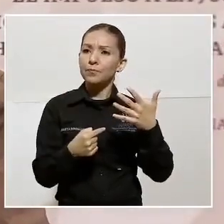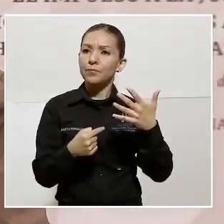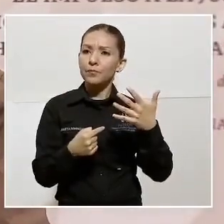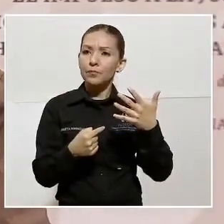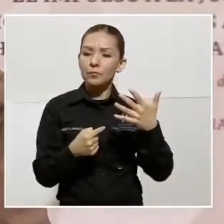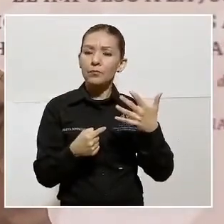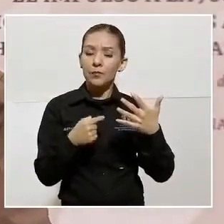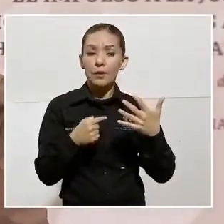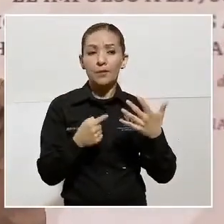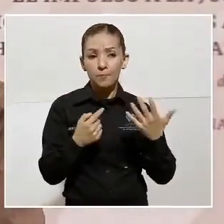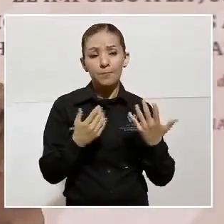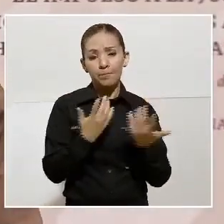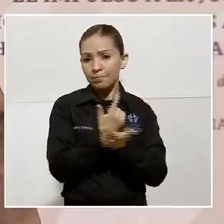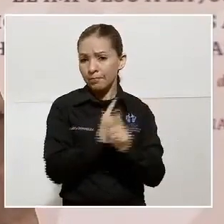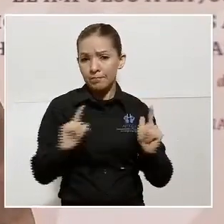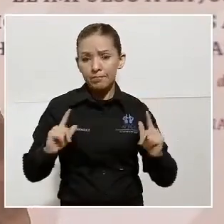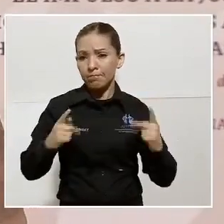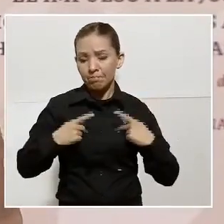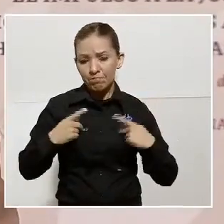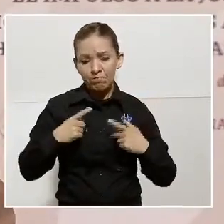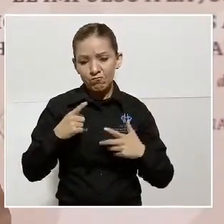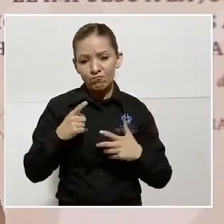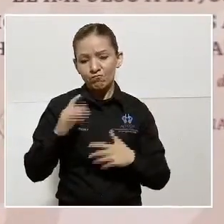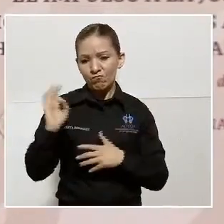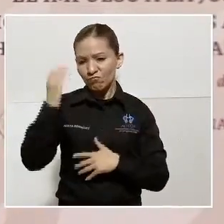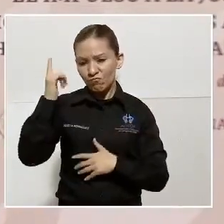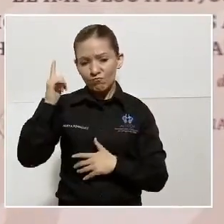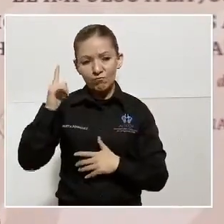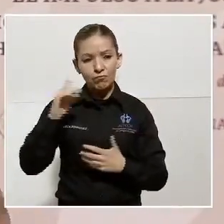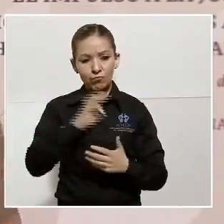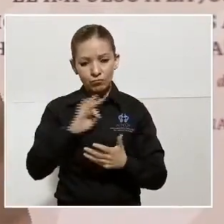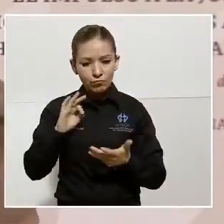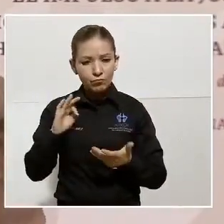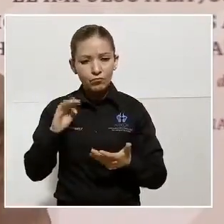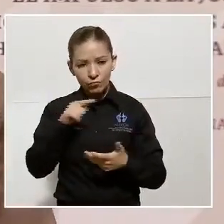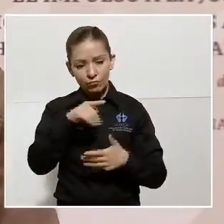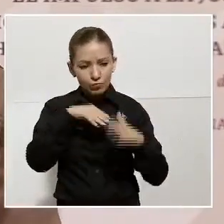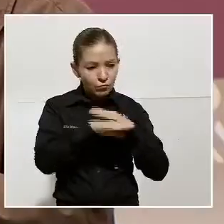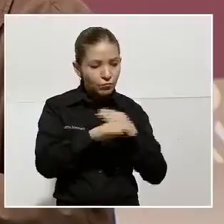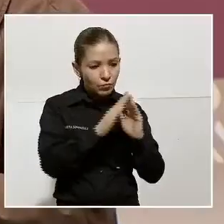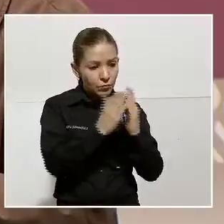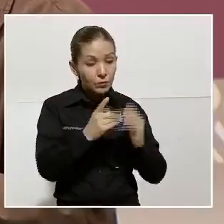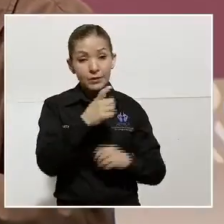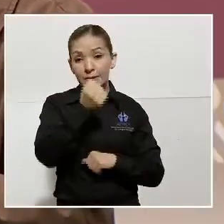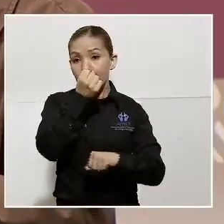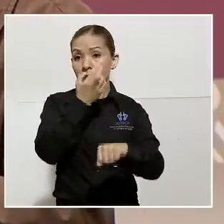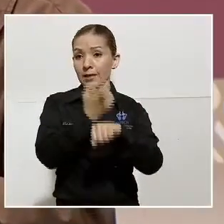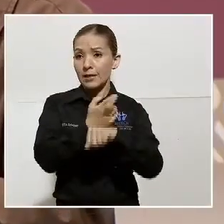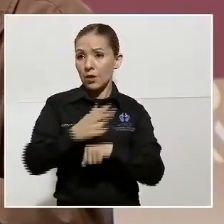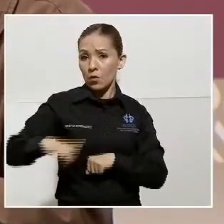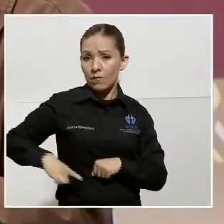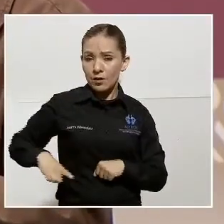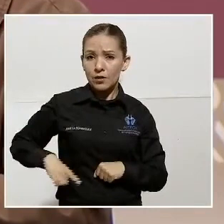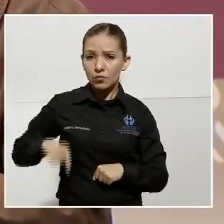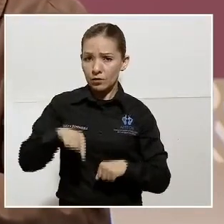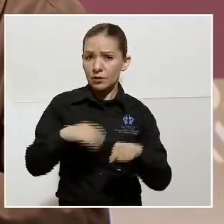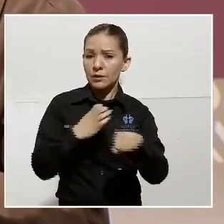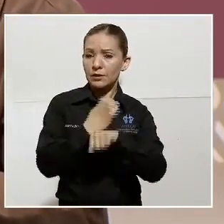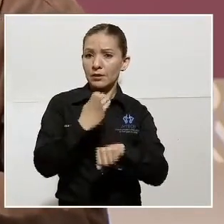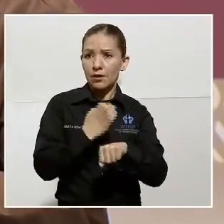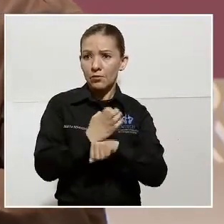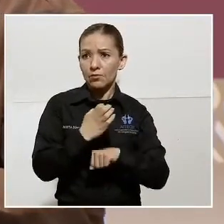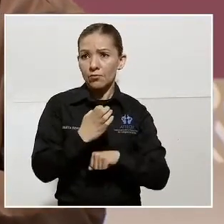todos los archivos de la Administración Pública Federal, de la Secretaría de Gobernación, del Estado